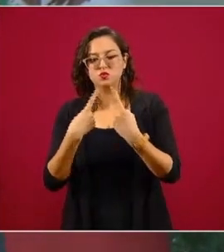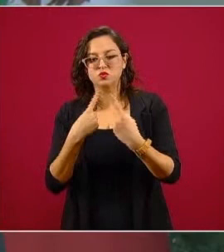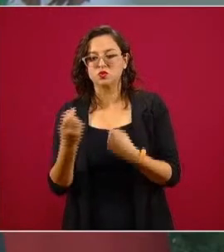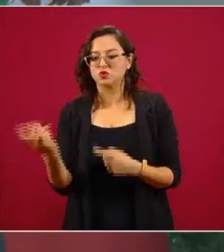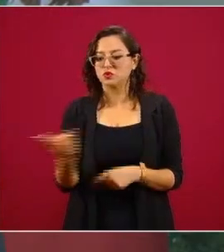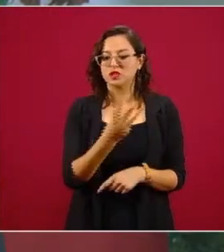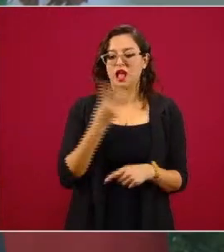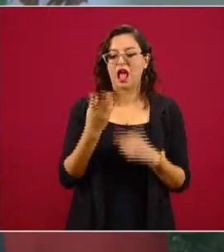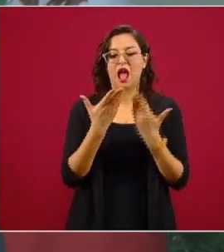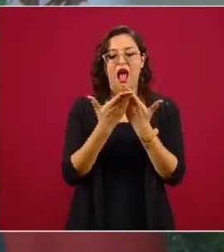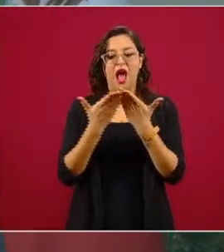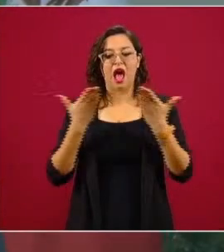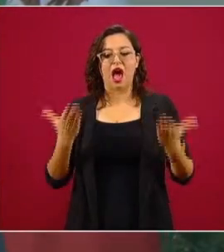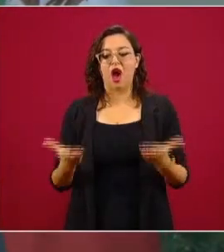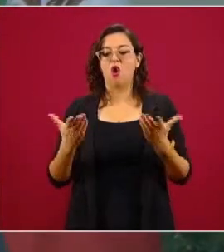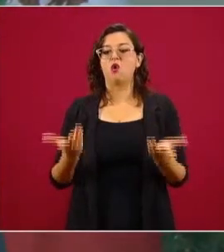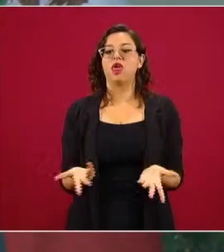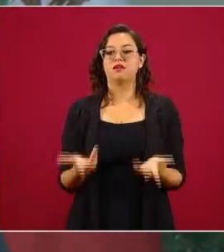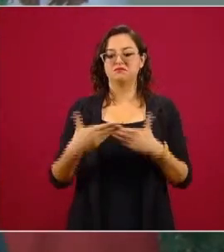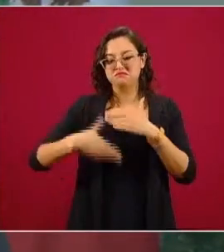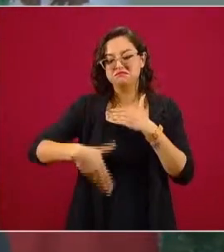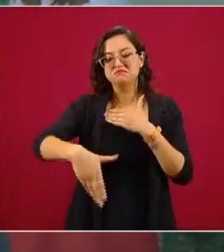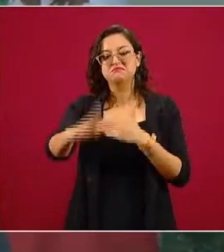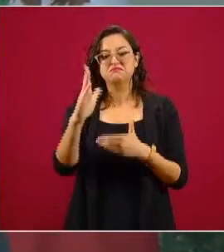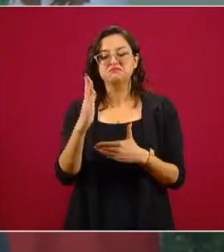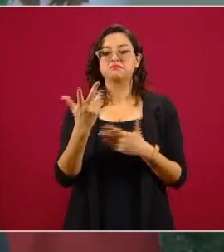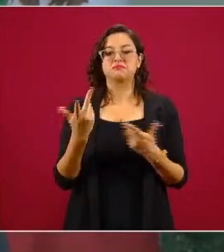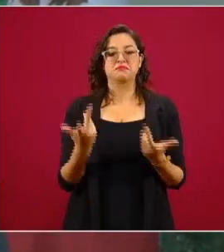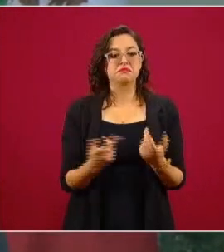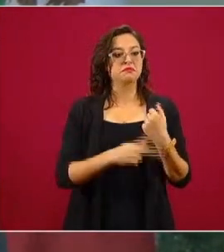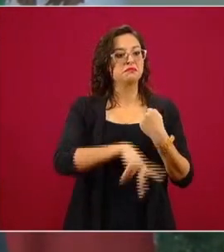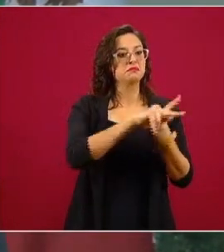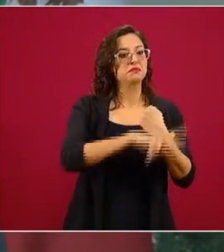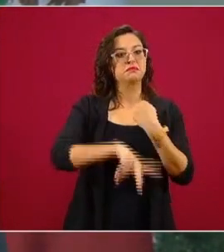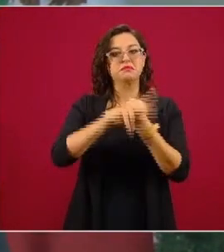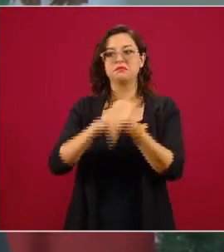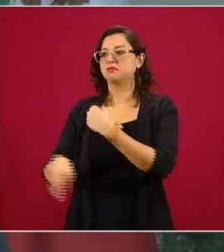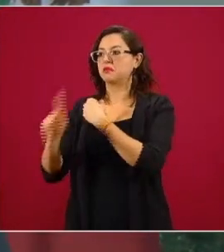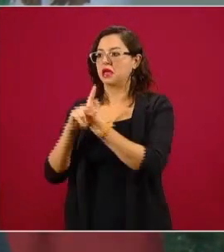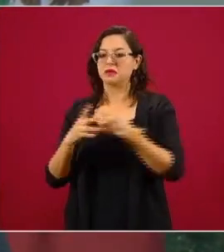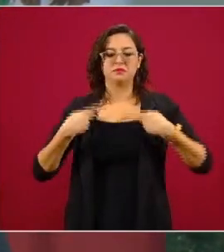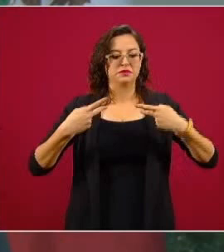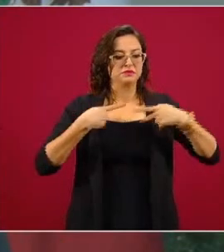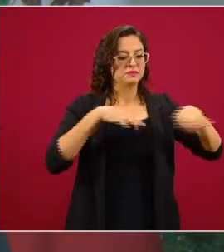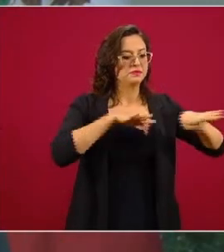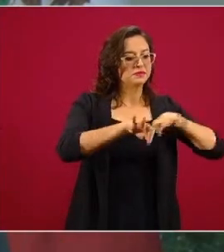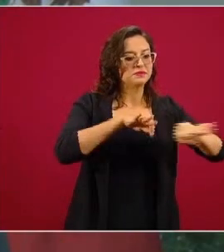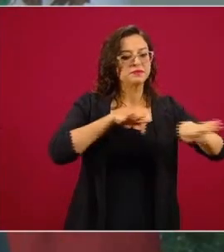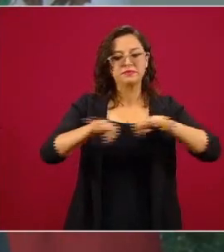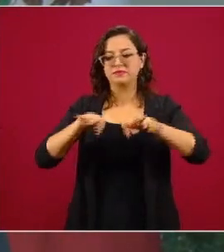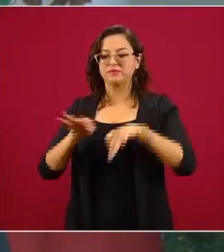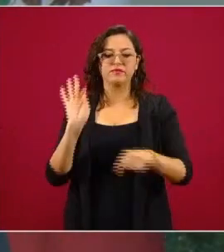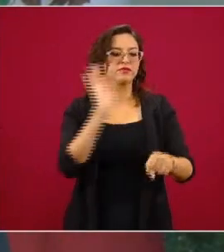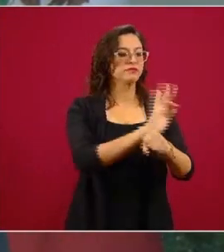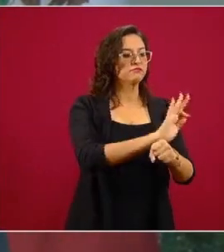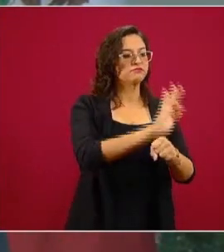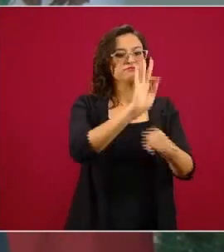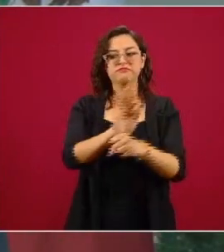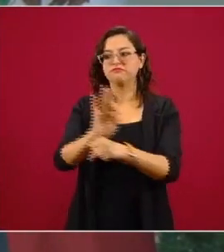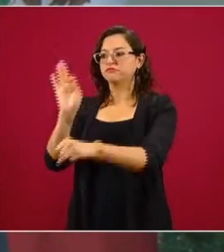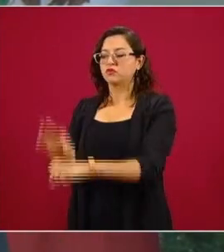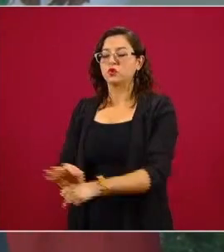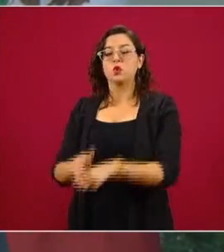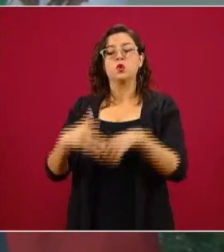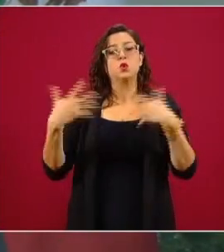puede proteger a los trabajadores de las naciones este acuerdo histórico